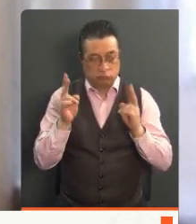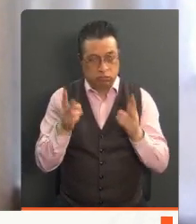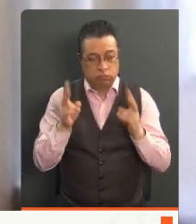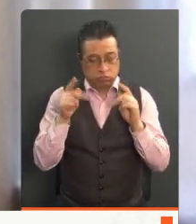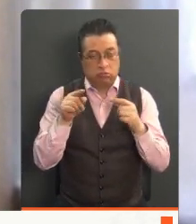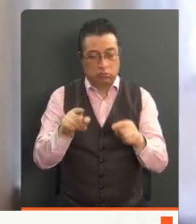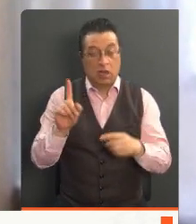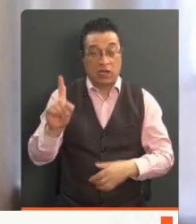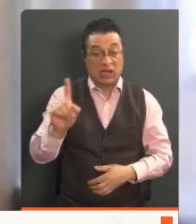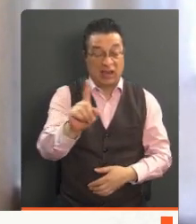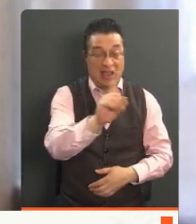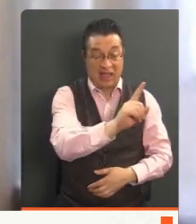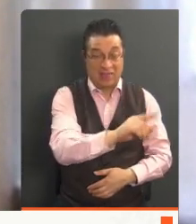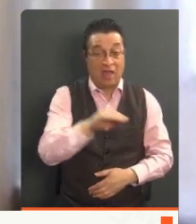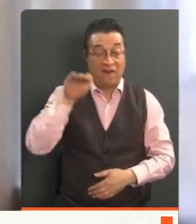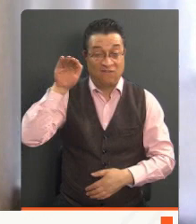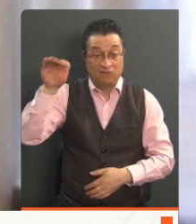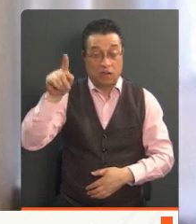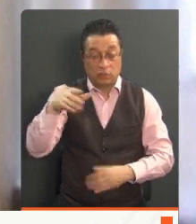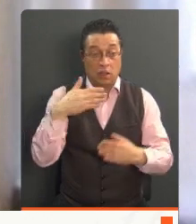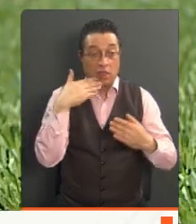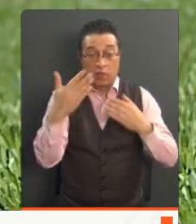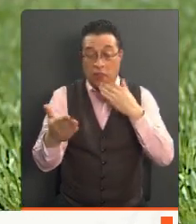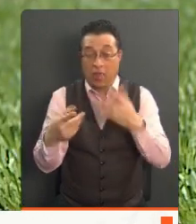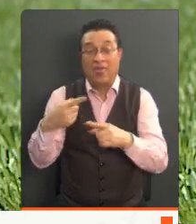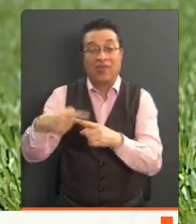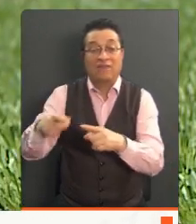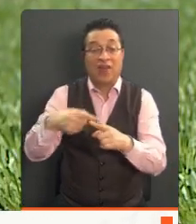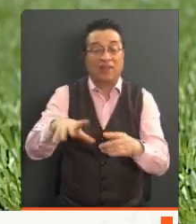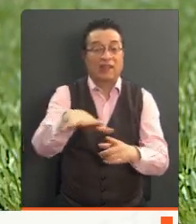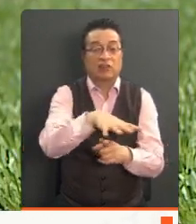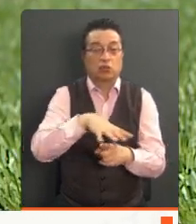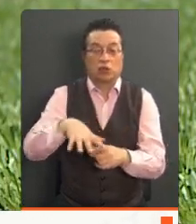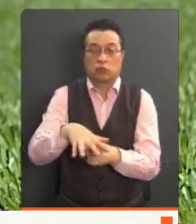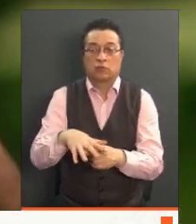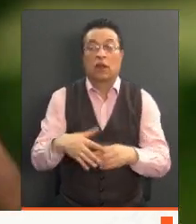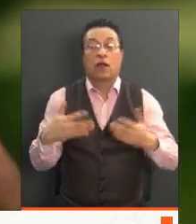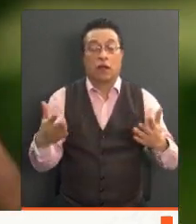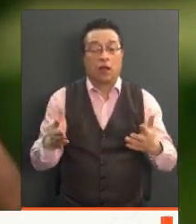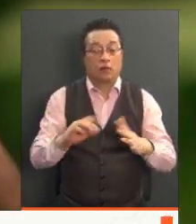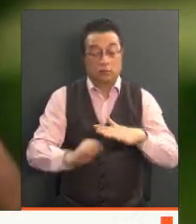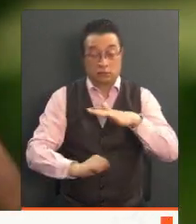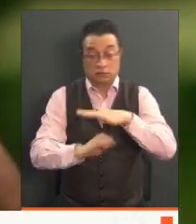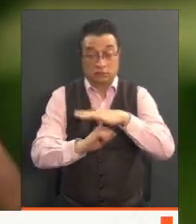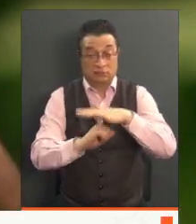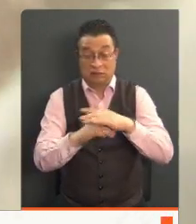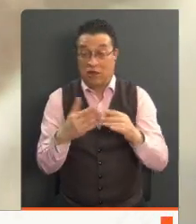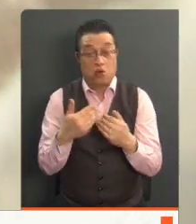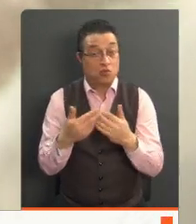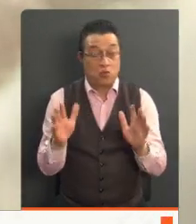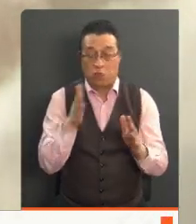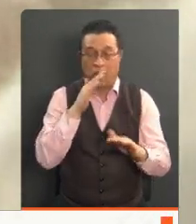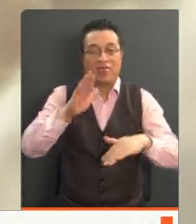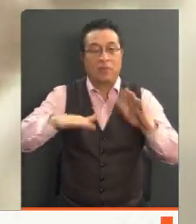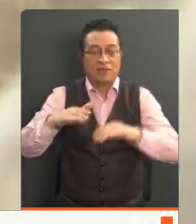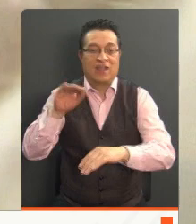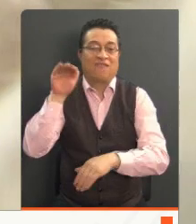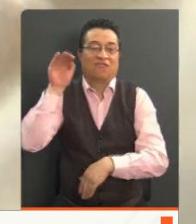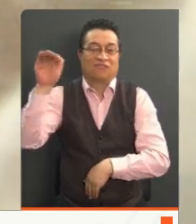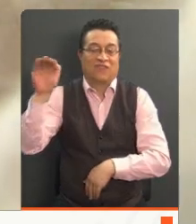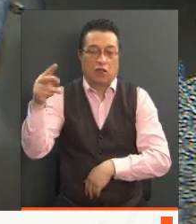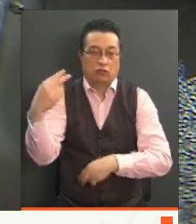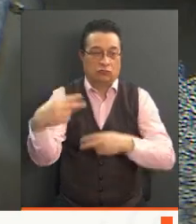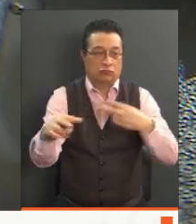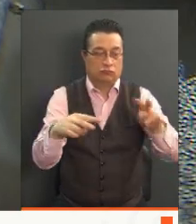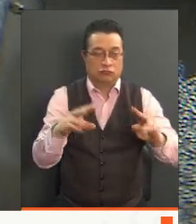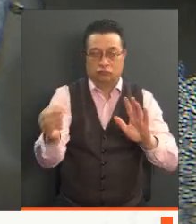institución financiera la que ofrezca distintas condiciones. Entonces ya no habrá límites de giro por normas, dependerá de los bancos y cooperativas si quieren